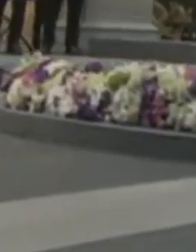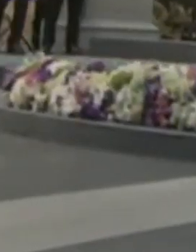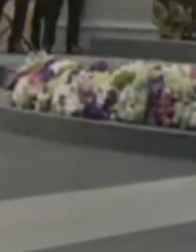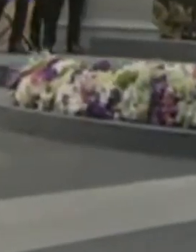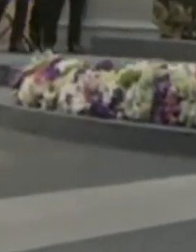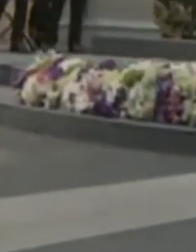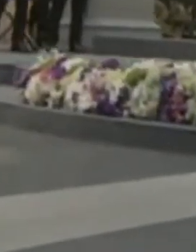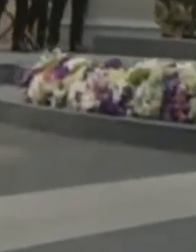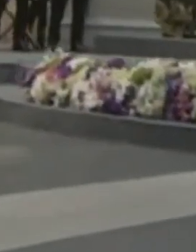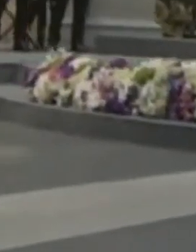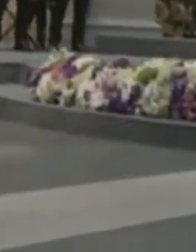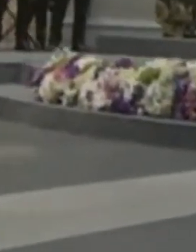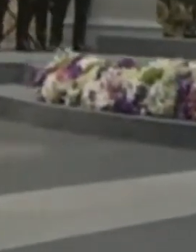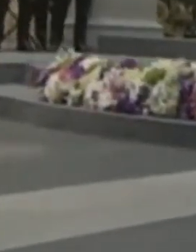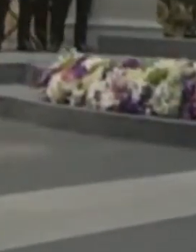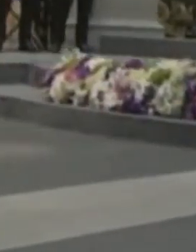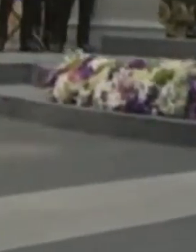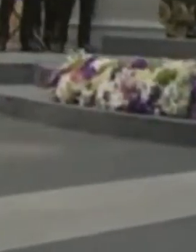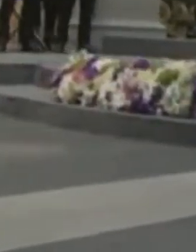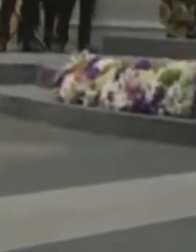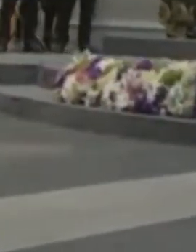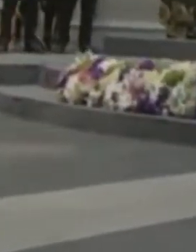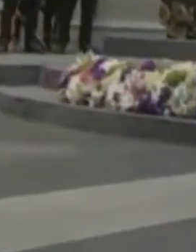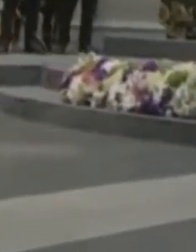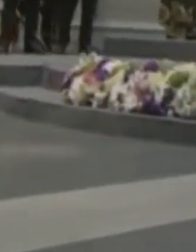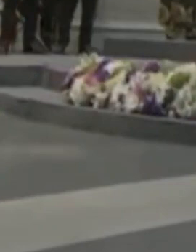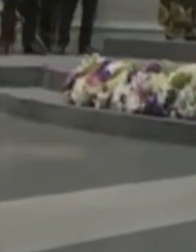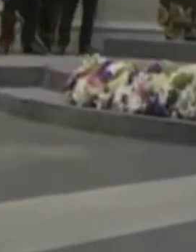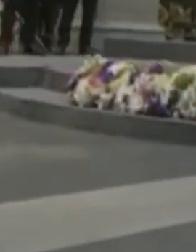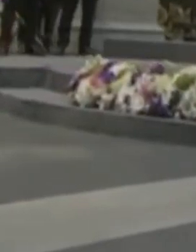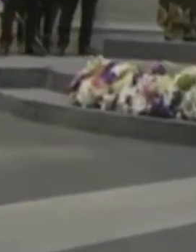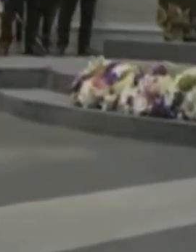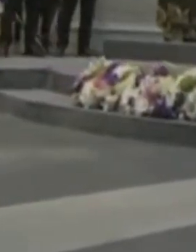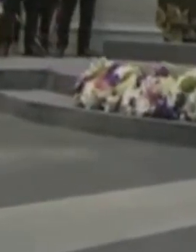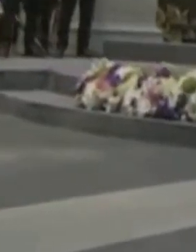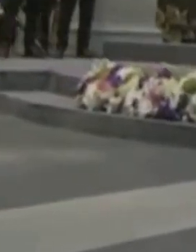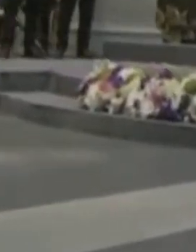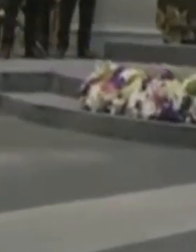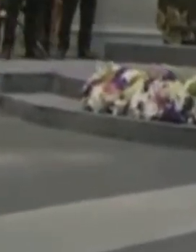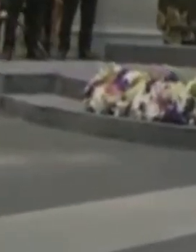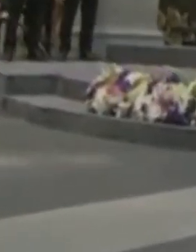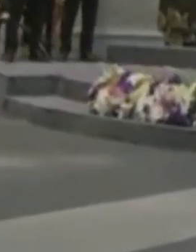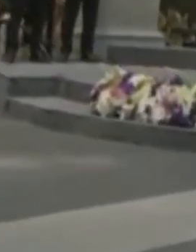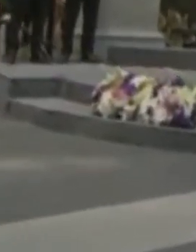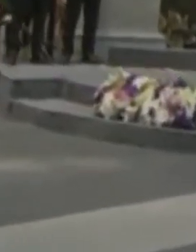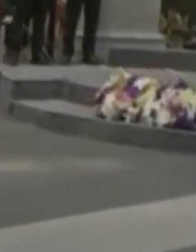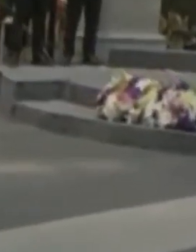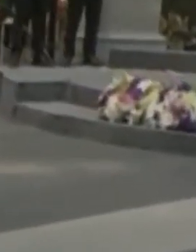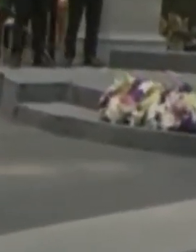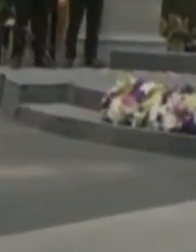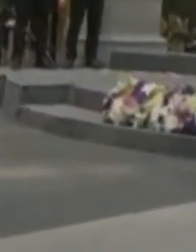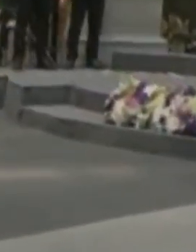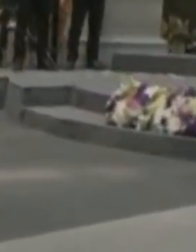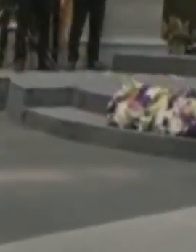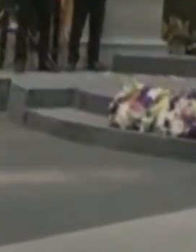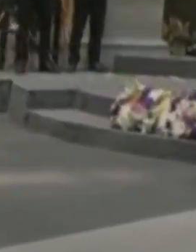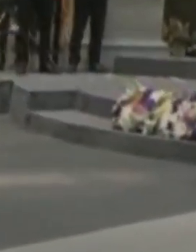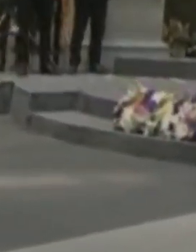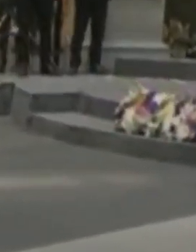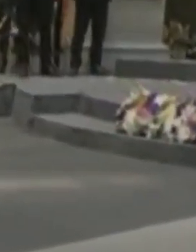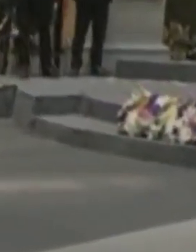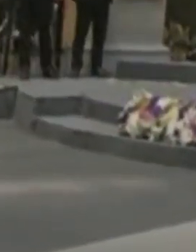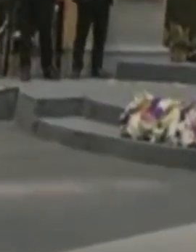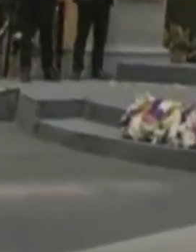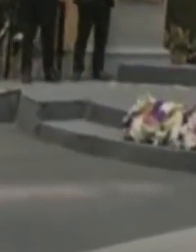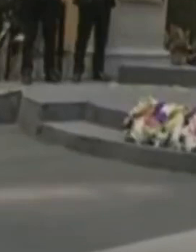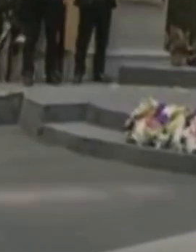nueva reelección del entonces presidente de la República, el general Porfirio Díaz, en la presidencia de México, y que esta vez